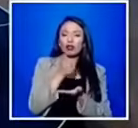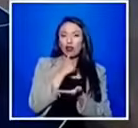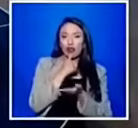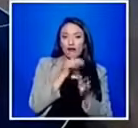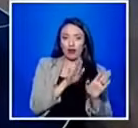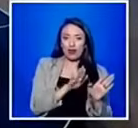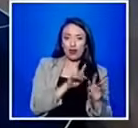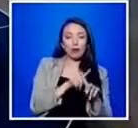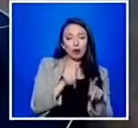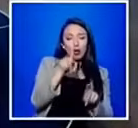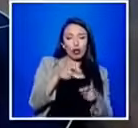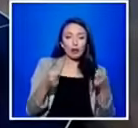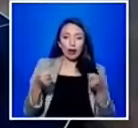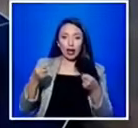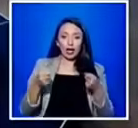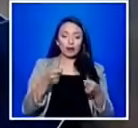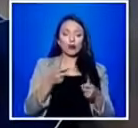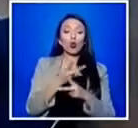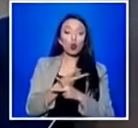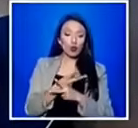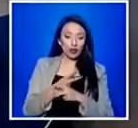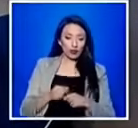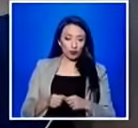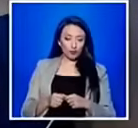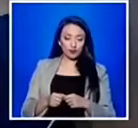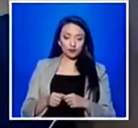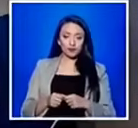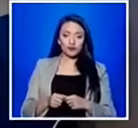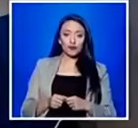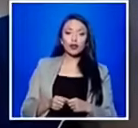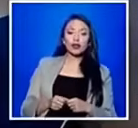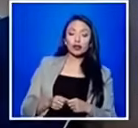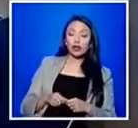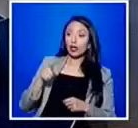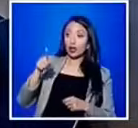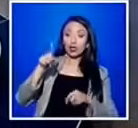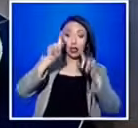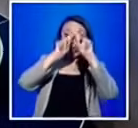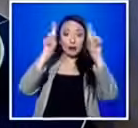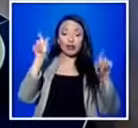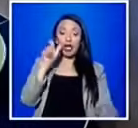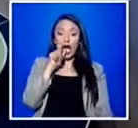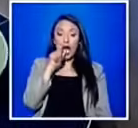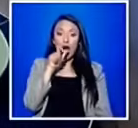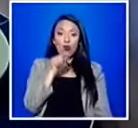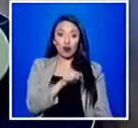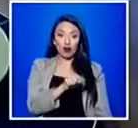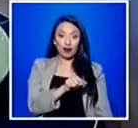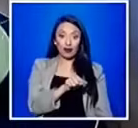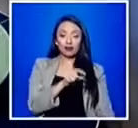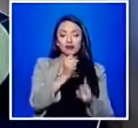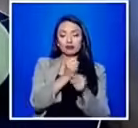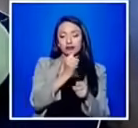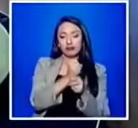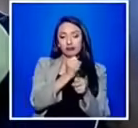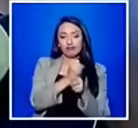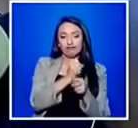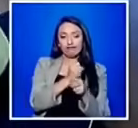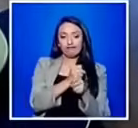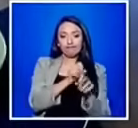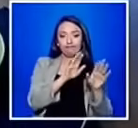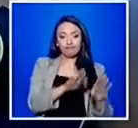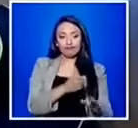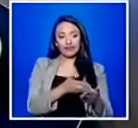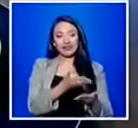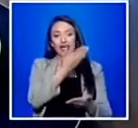sacaron y tras los trabajos de último momento que realizó el personal técnico de la empresa de agua potable y saneamiento, tras los problemas que se